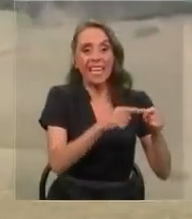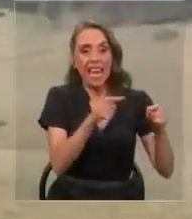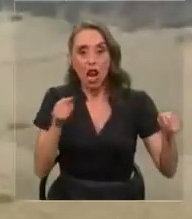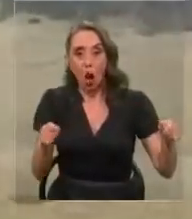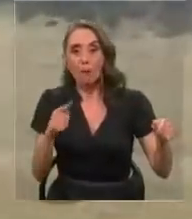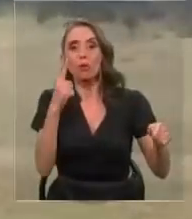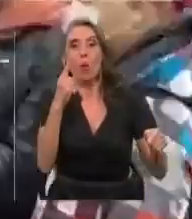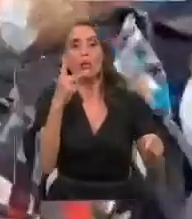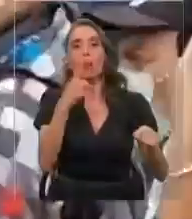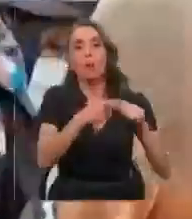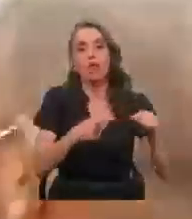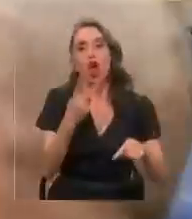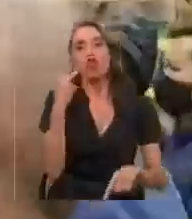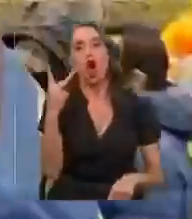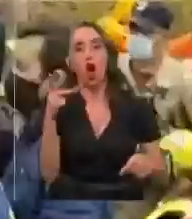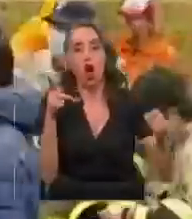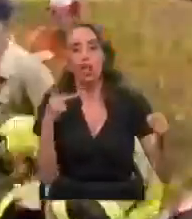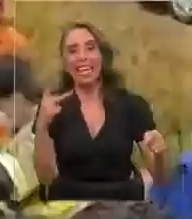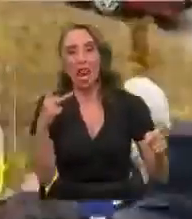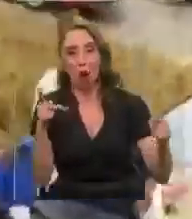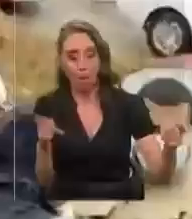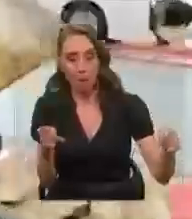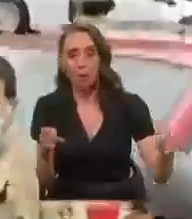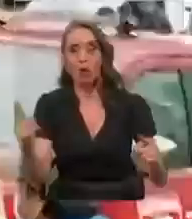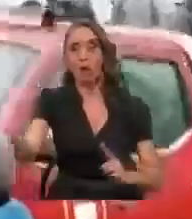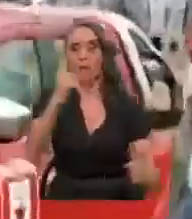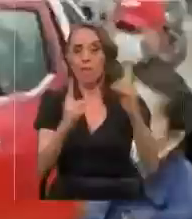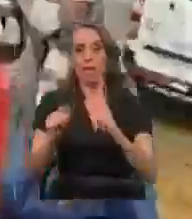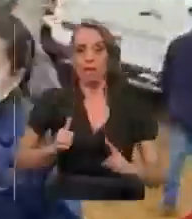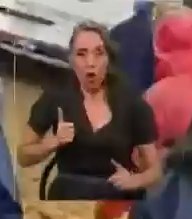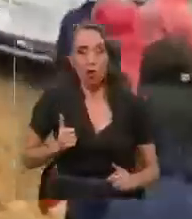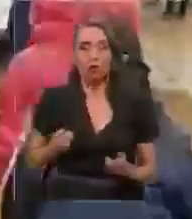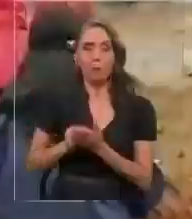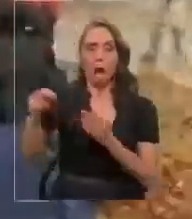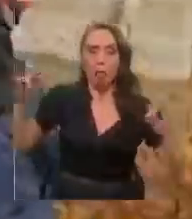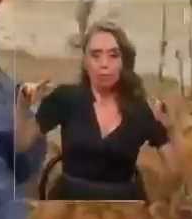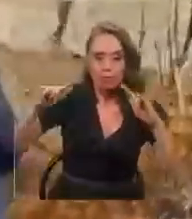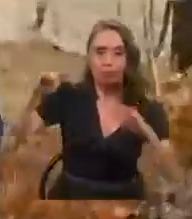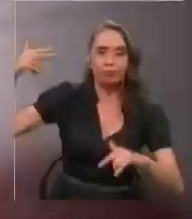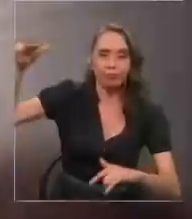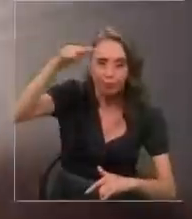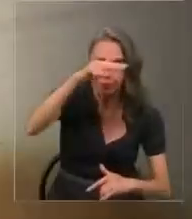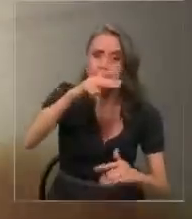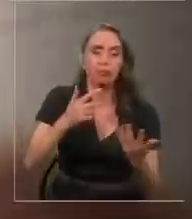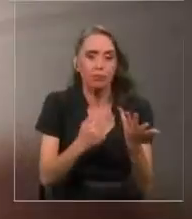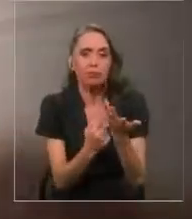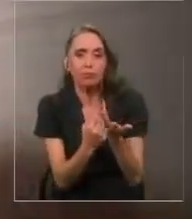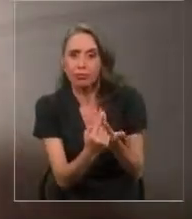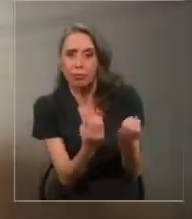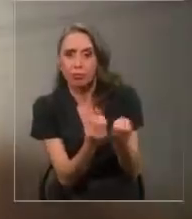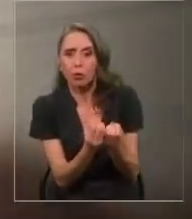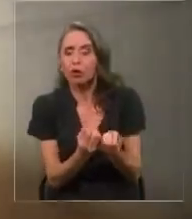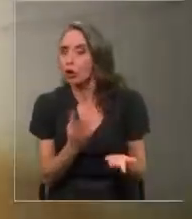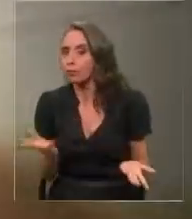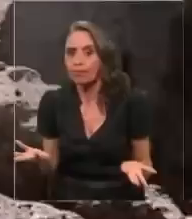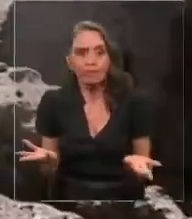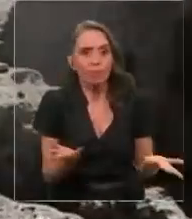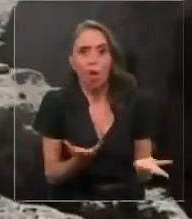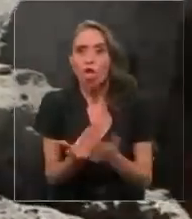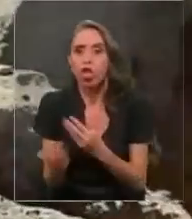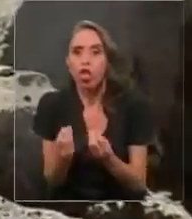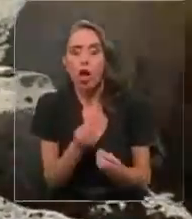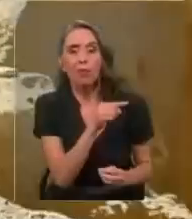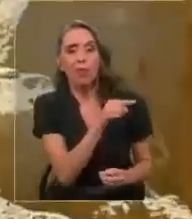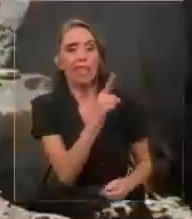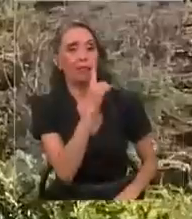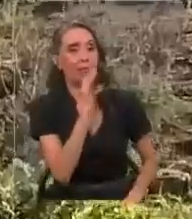pasaban los días, se sumaban voluntarios, recursos y no había novedades. Ningún indicio situaba al menor en las cercanías del